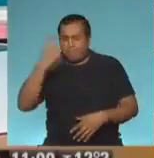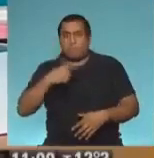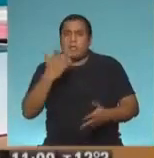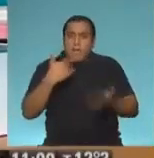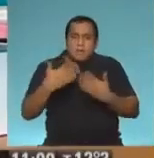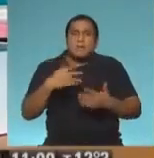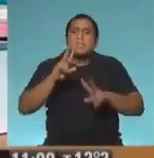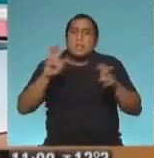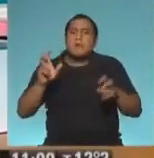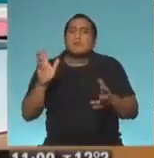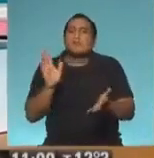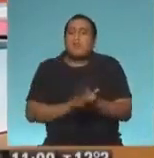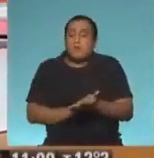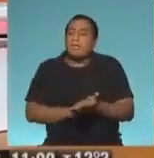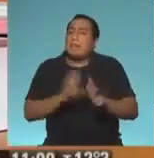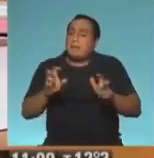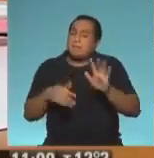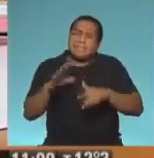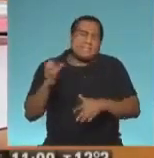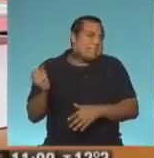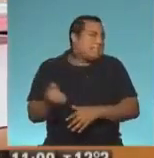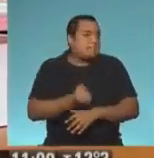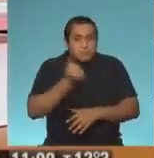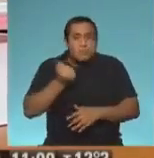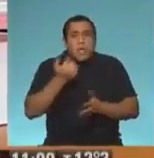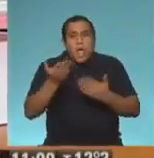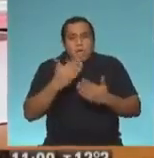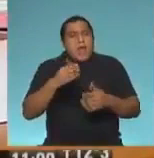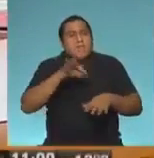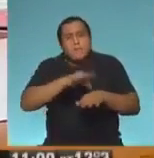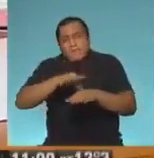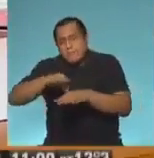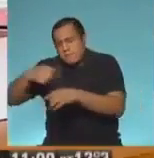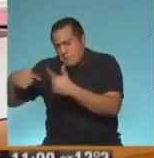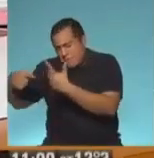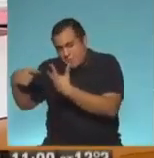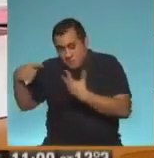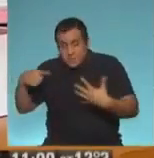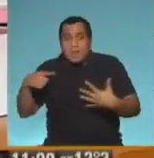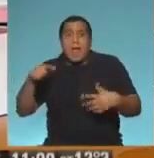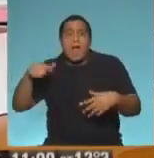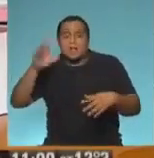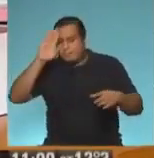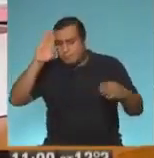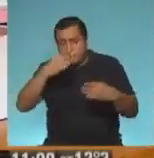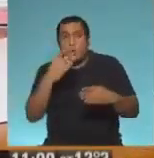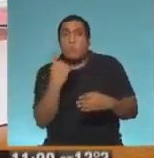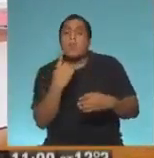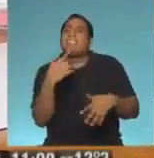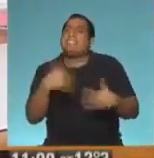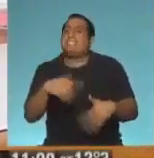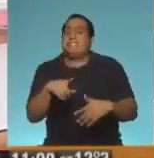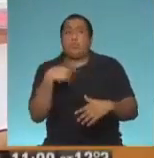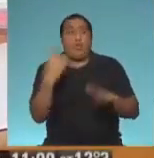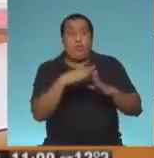Hablar de un tema que por supuesto es más que importante. Intentamos hablar de todas las patologías, pero hay una puntualmente que en esta situación de aislamiento